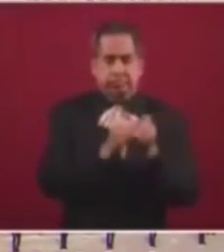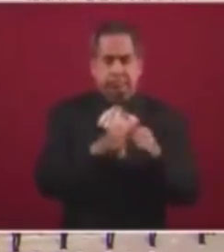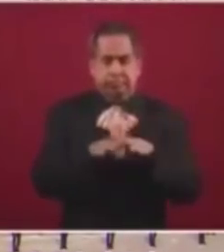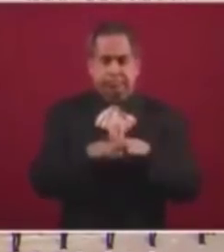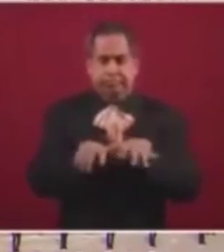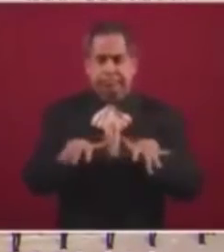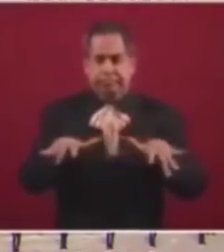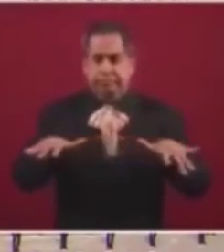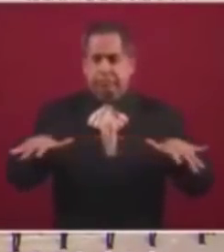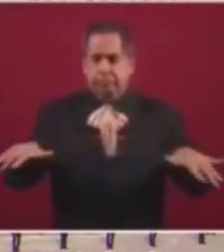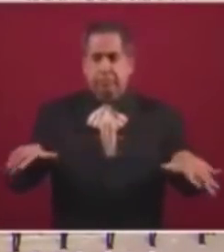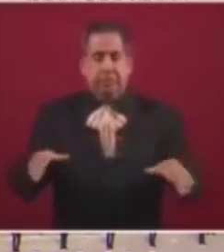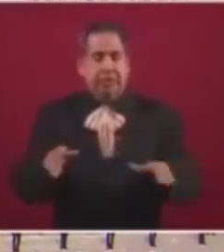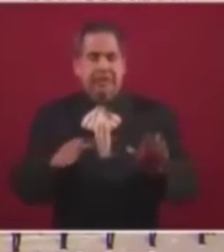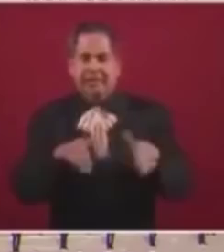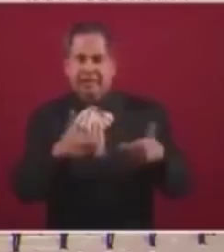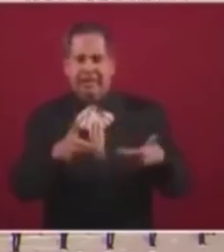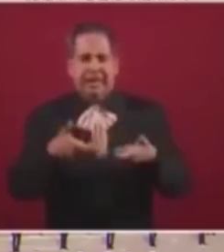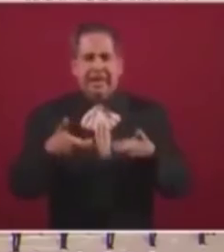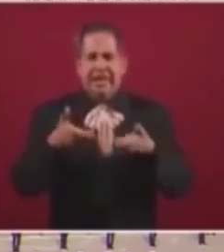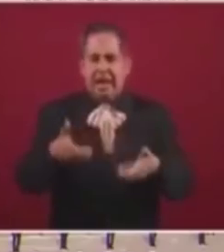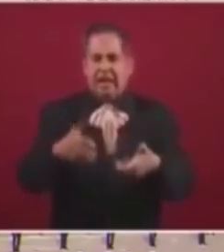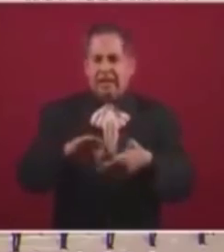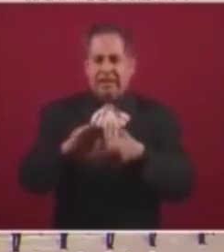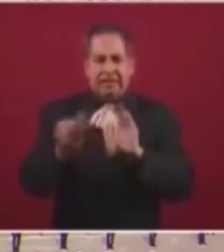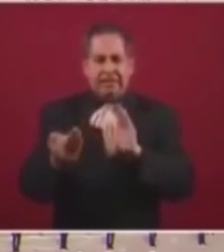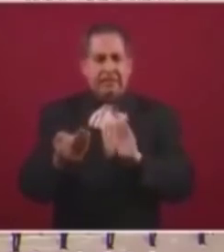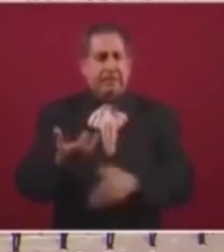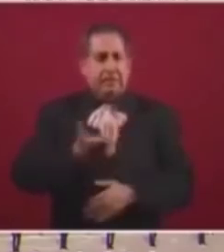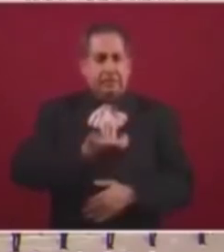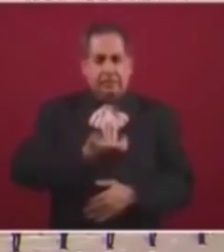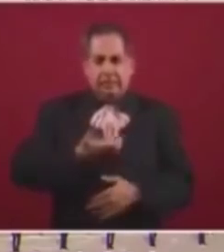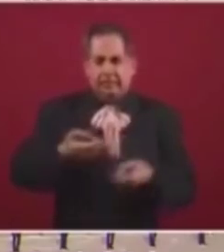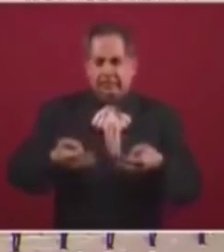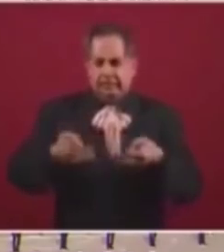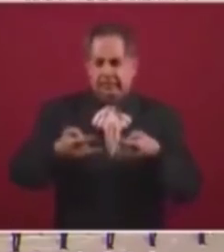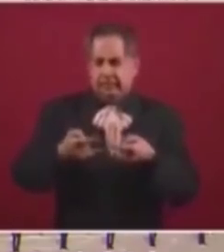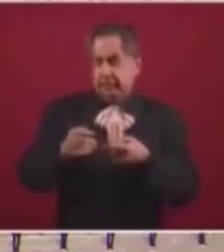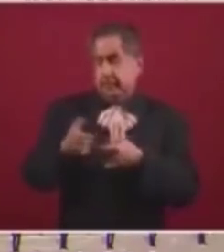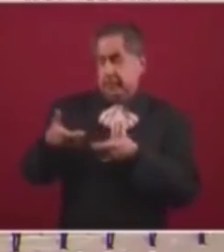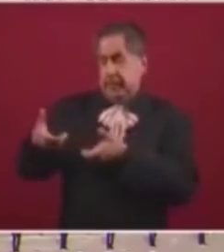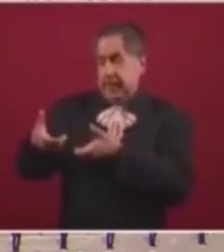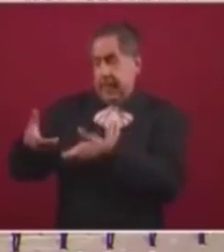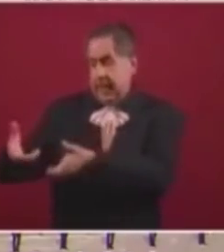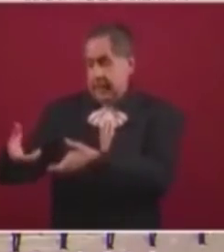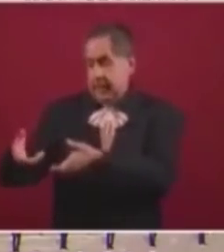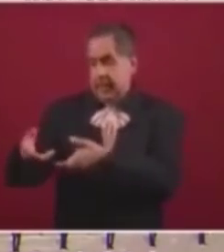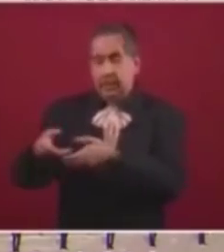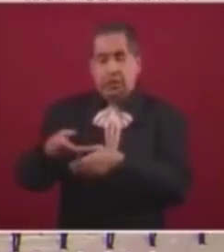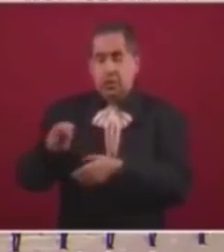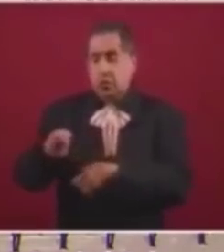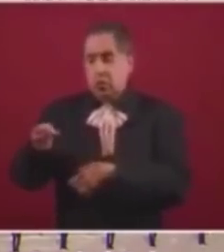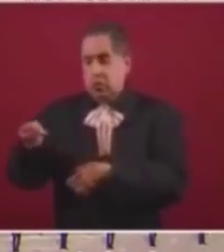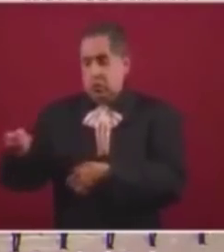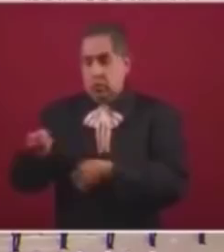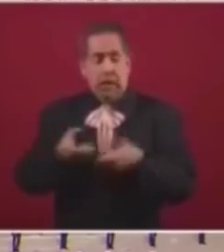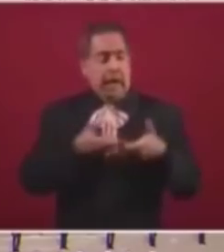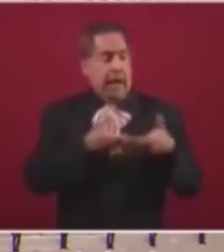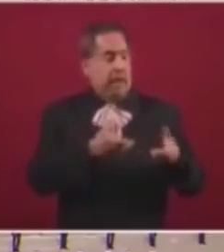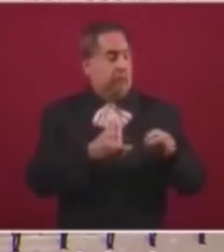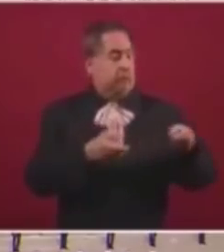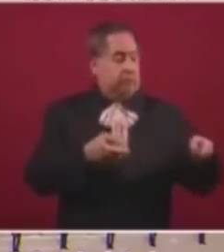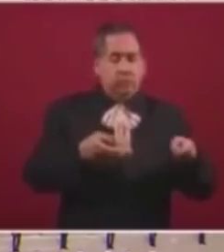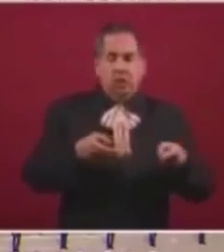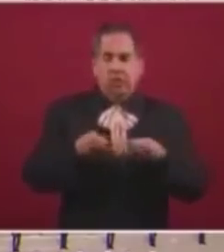de años, parce. De que los niños lo vieron crecer y ahora esos niños están ahí. Y no, brutal.